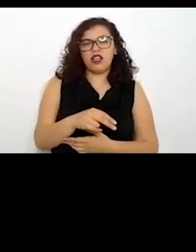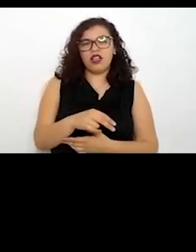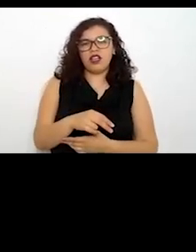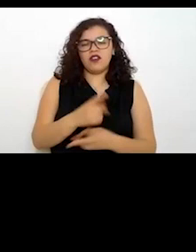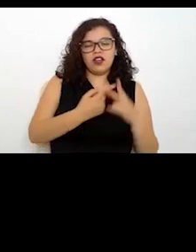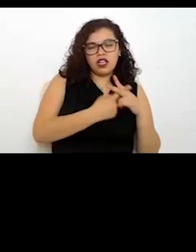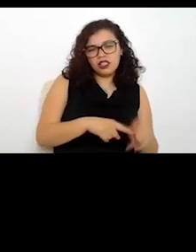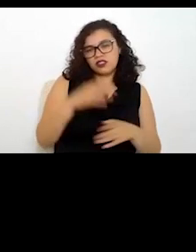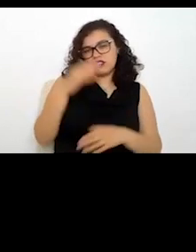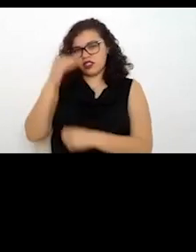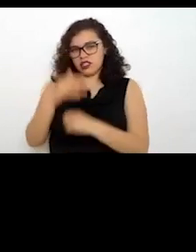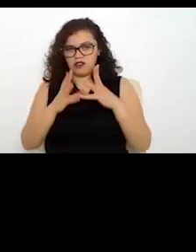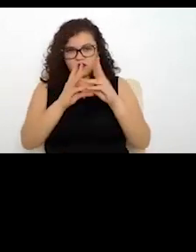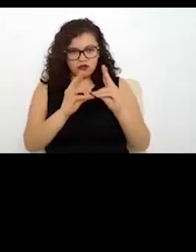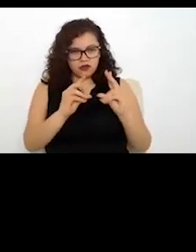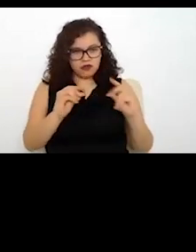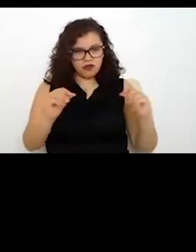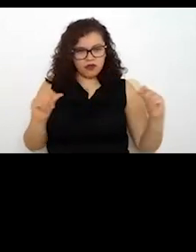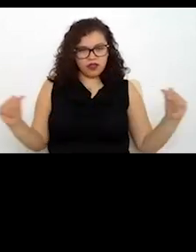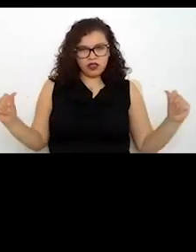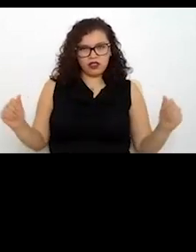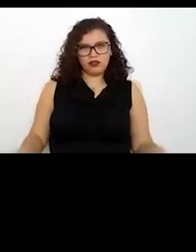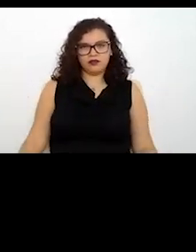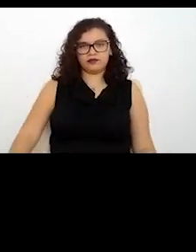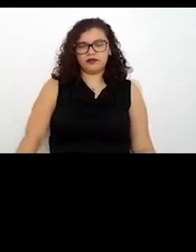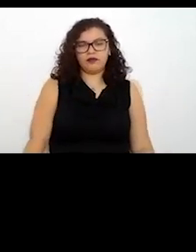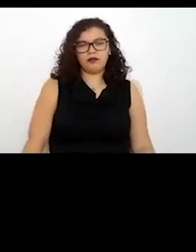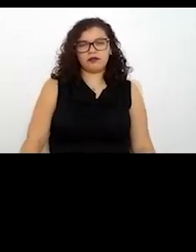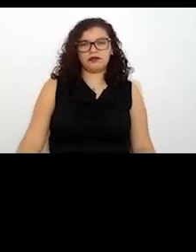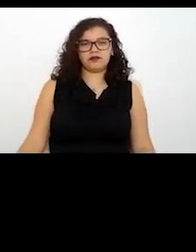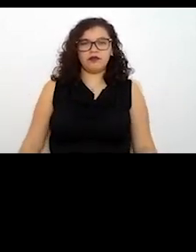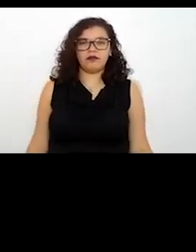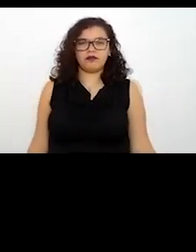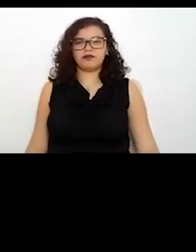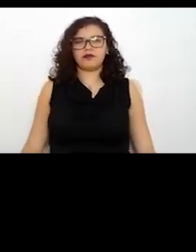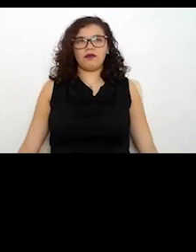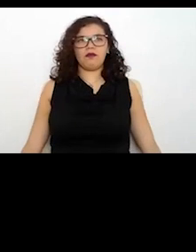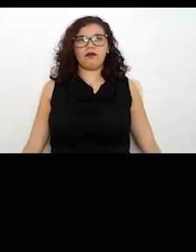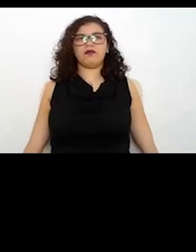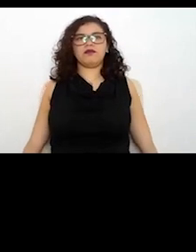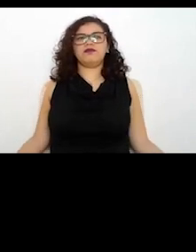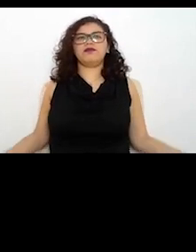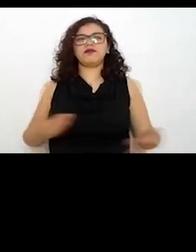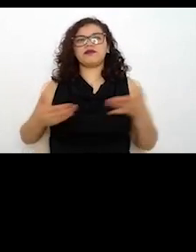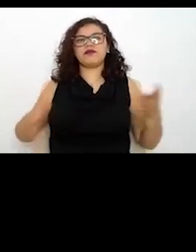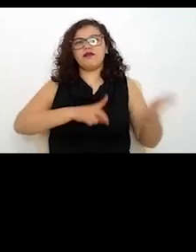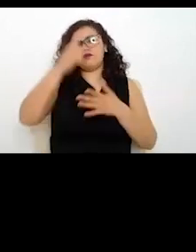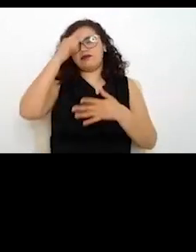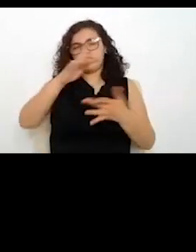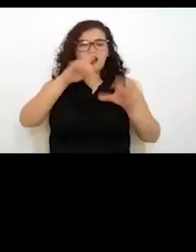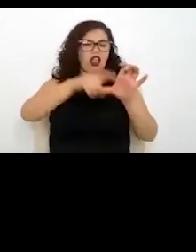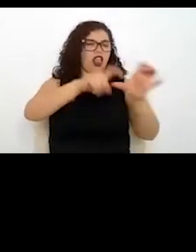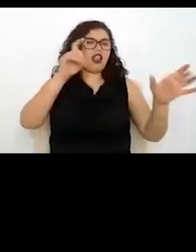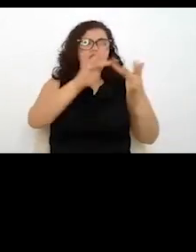y el final de la jornada laboral. Entonces, justamente ahora hay un derecho a la desconexión una vez que acaba